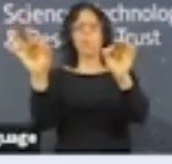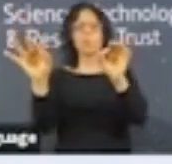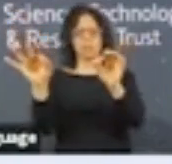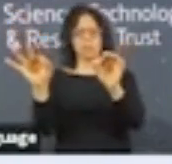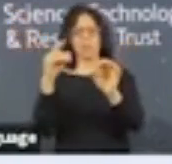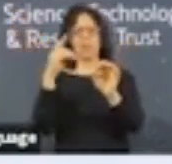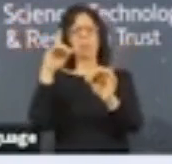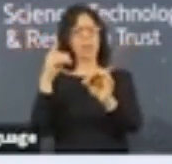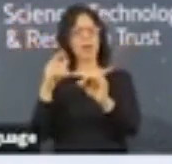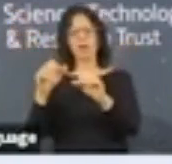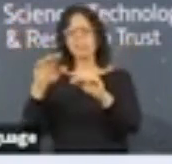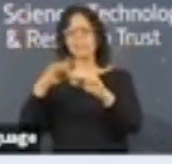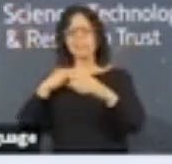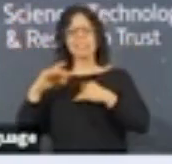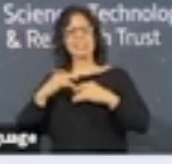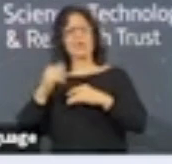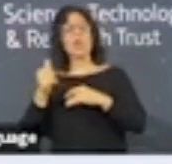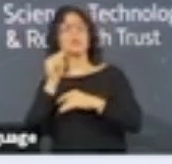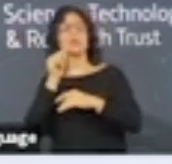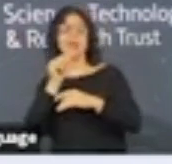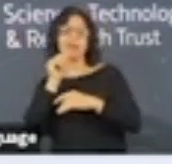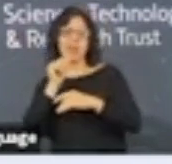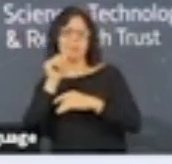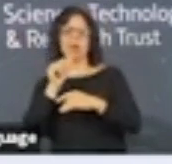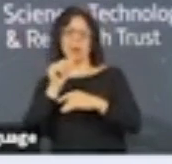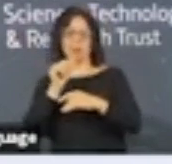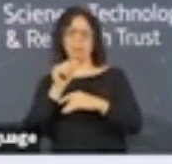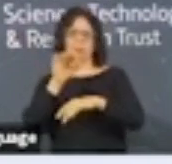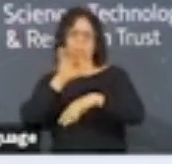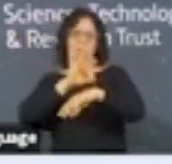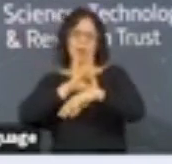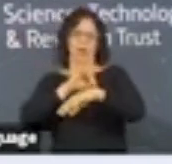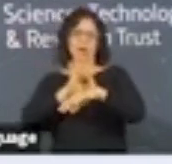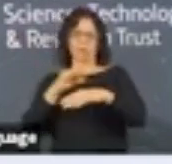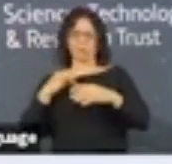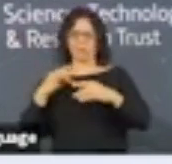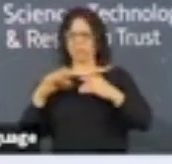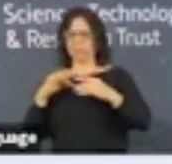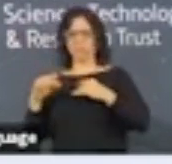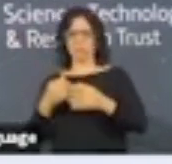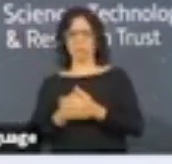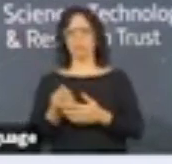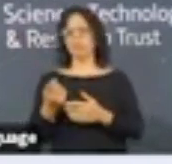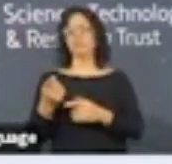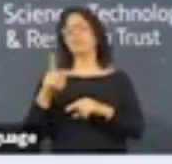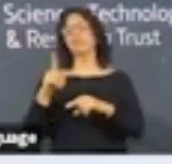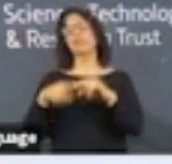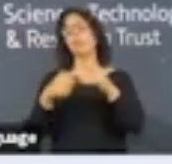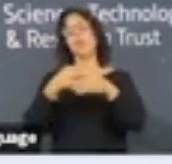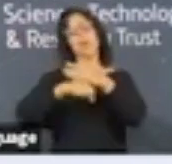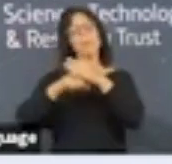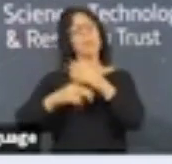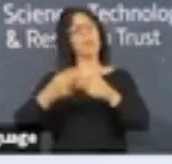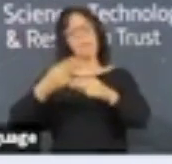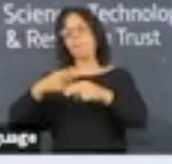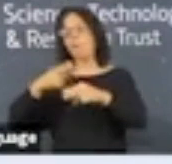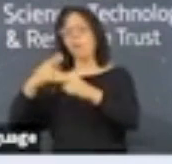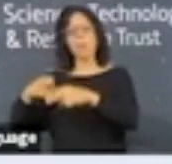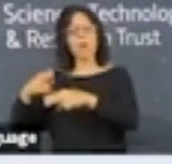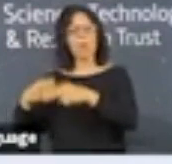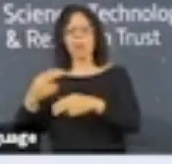machos infectados y las hembras no infectadas no son compatibles para reproducirse y por lo tanto sus huevos no son